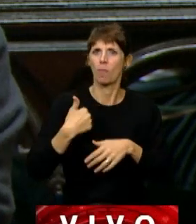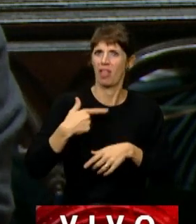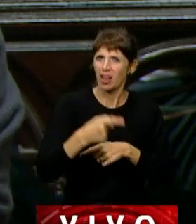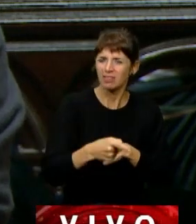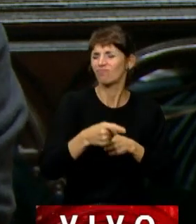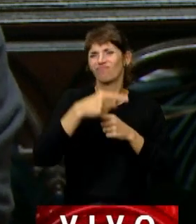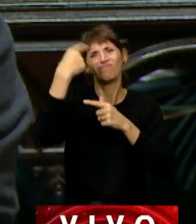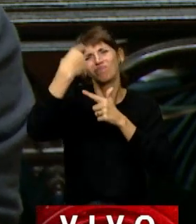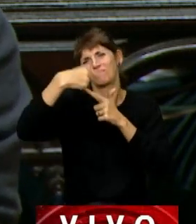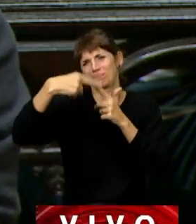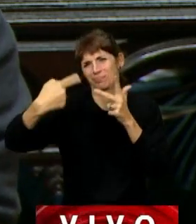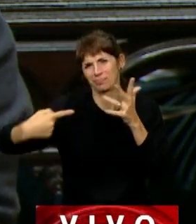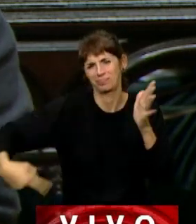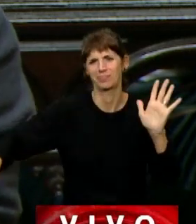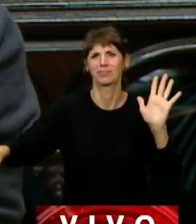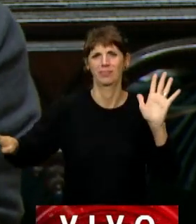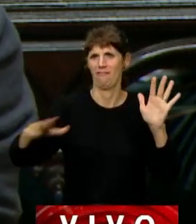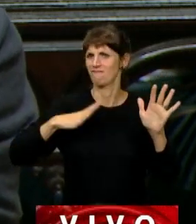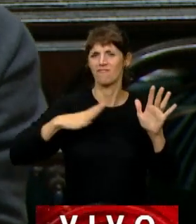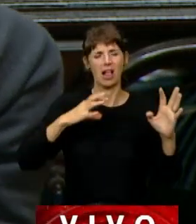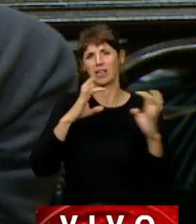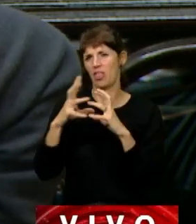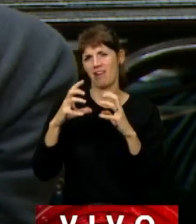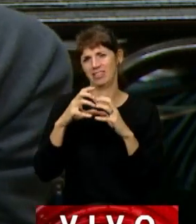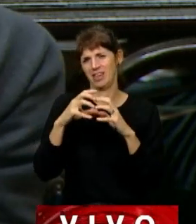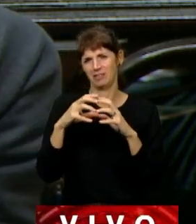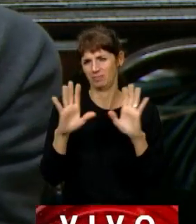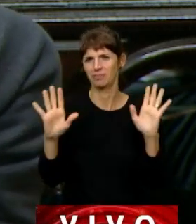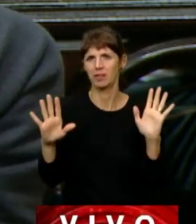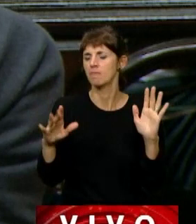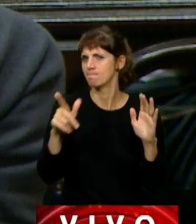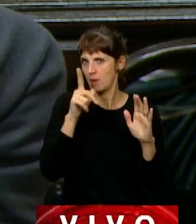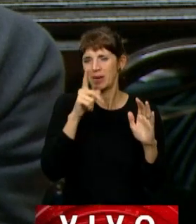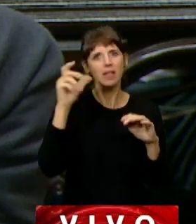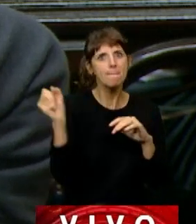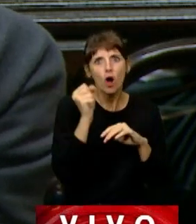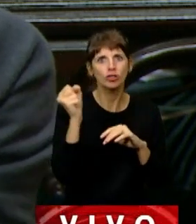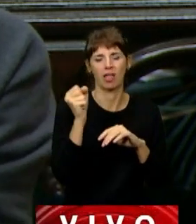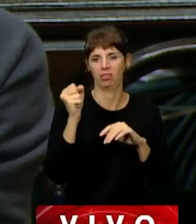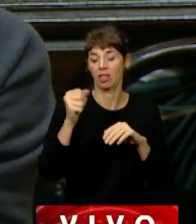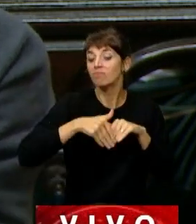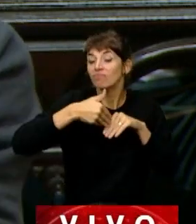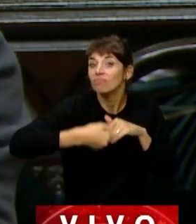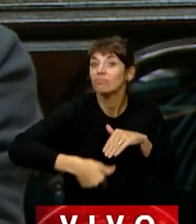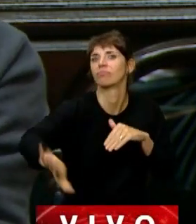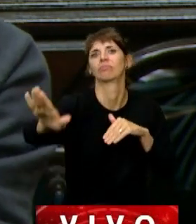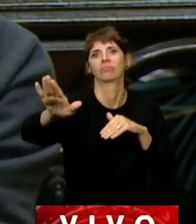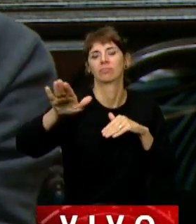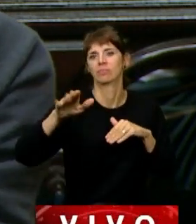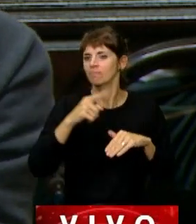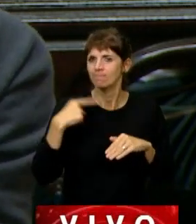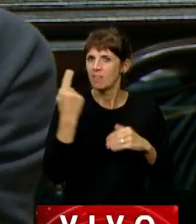pendiente, tenemos tantas cosas por discutir que me parece que es importante que nosotros tratemos en el próximo tiempo